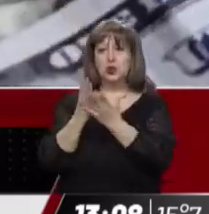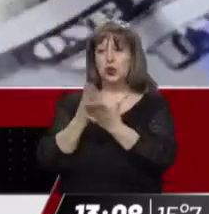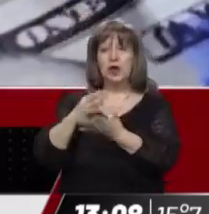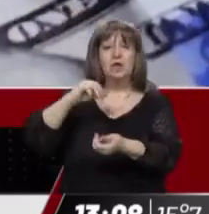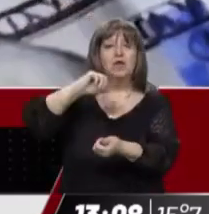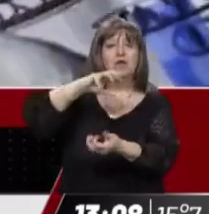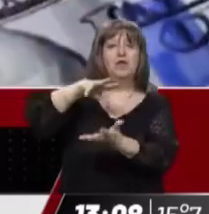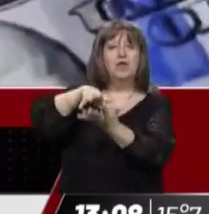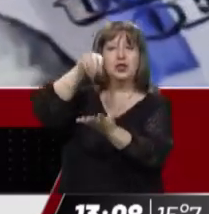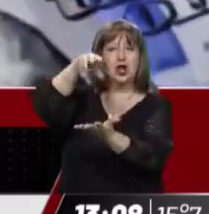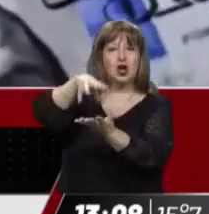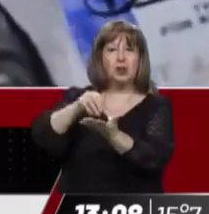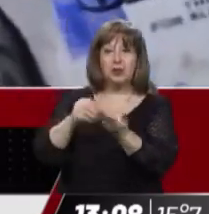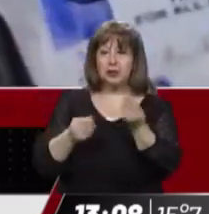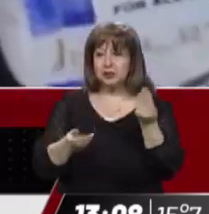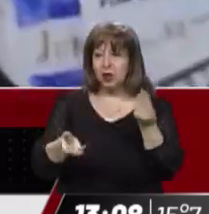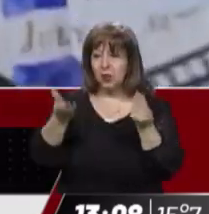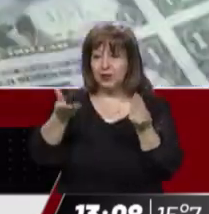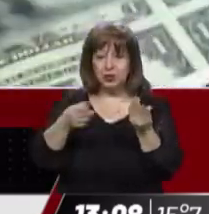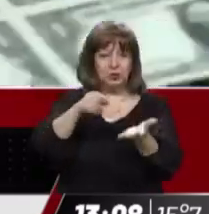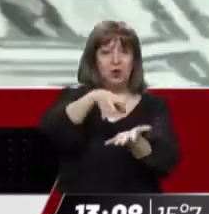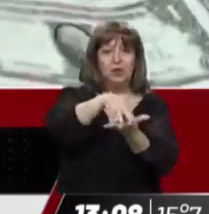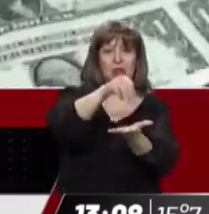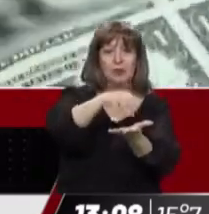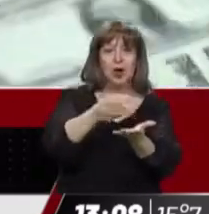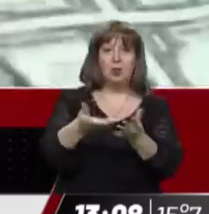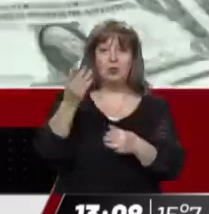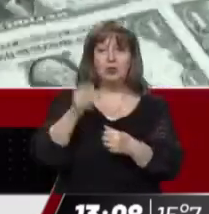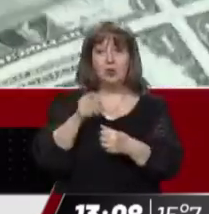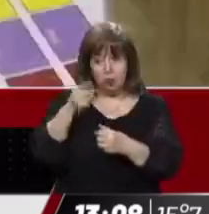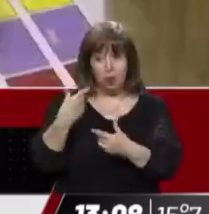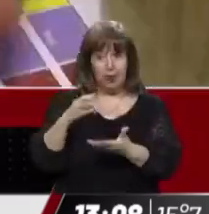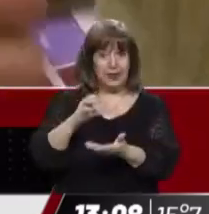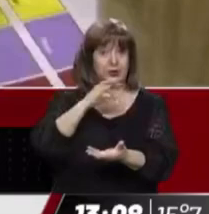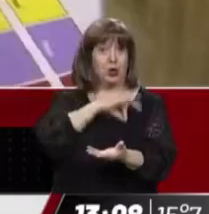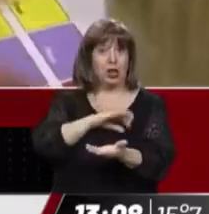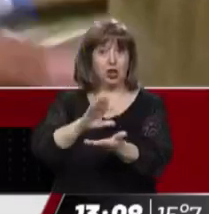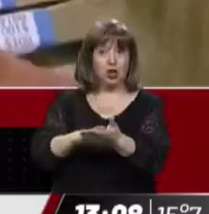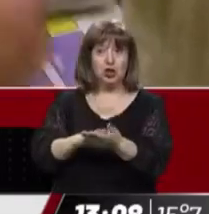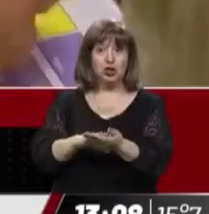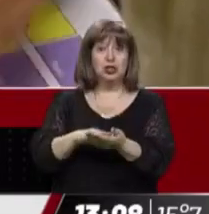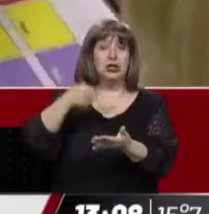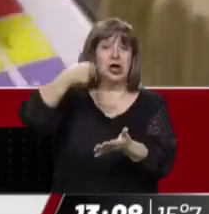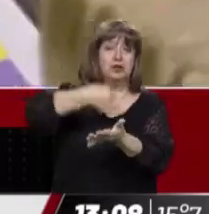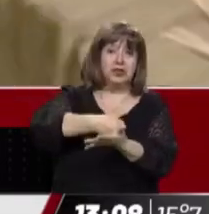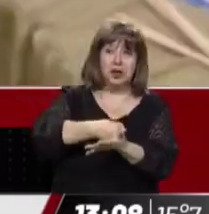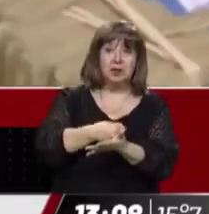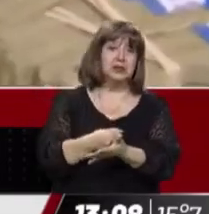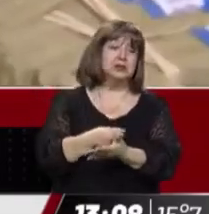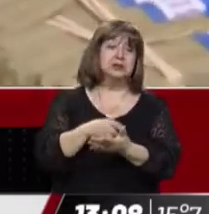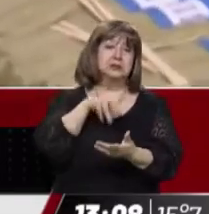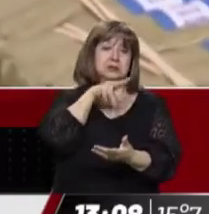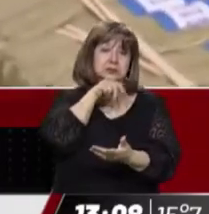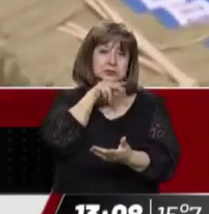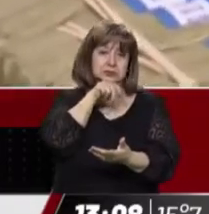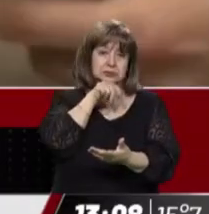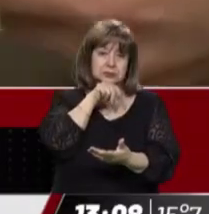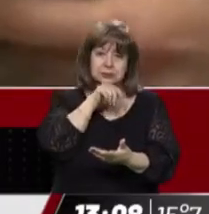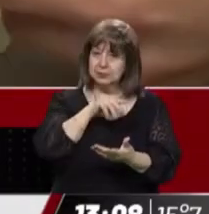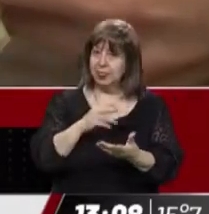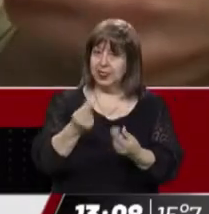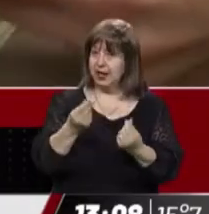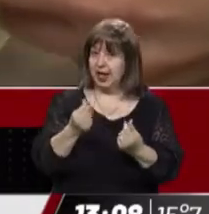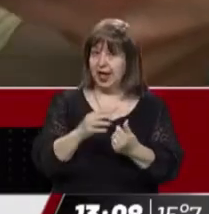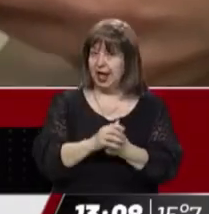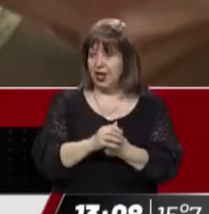todo. Todo es muy caro y todo sube. ¿Se llega a fin de mes? No. ¿Cómo se hace? No se llega, no se hace nada. Porque esto